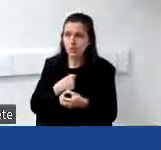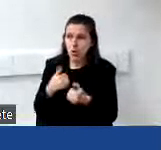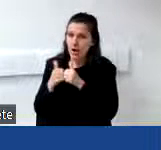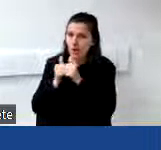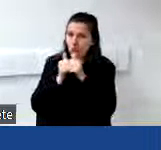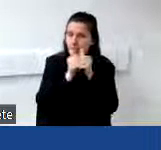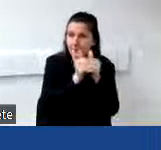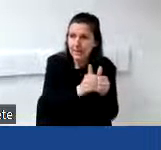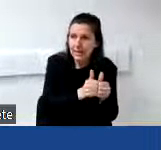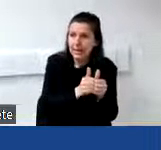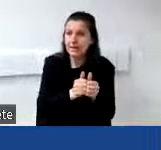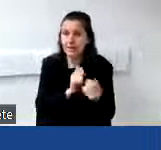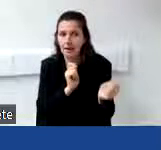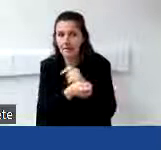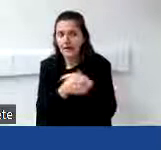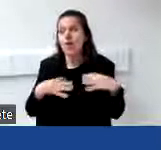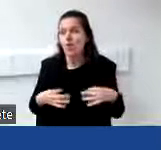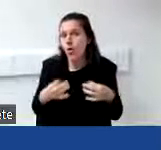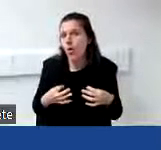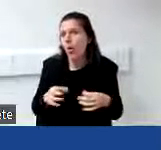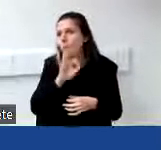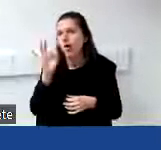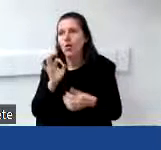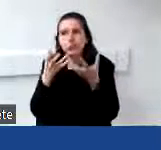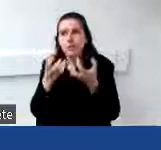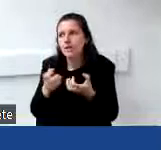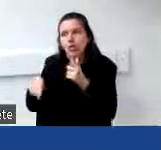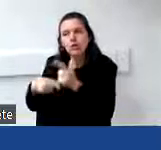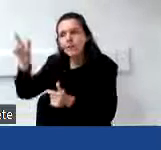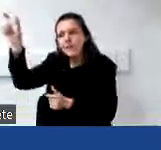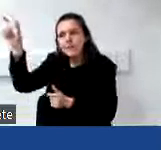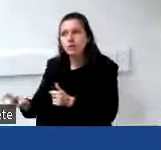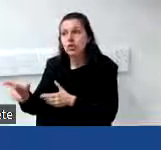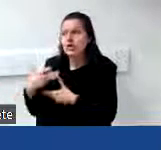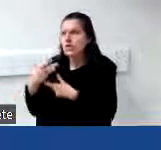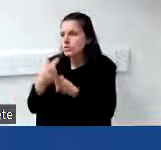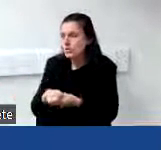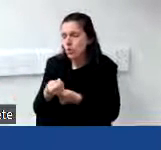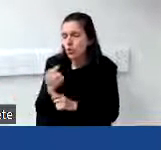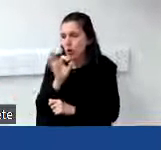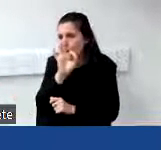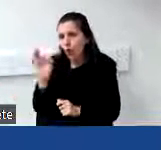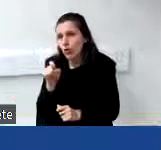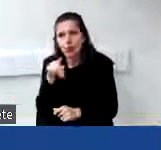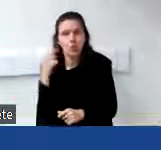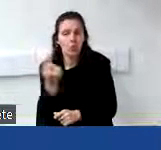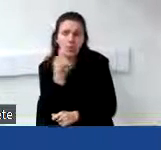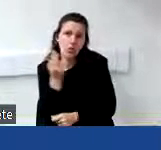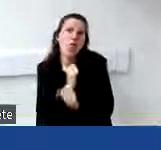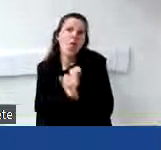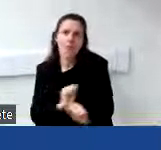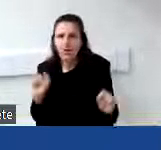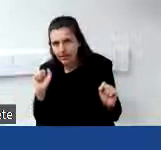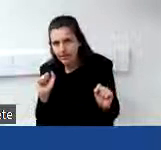pregunta, nunca decidir por ellos y siempre estar preguntando si realmente necesitan esa ayuda. ¿Sí?